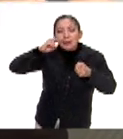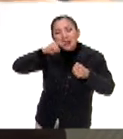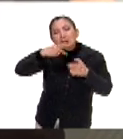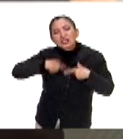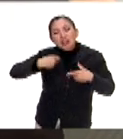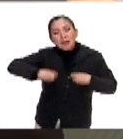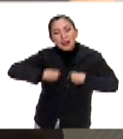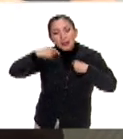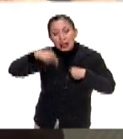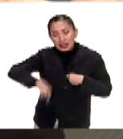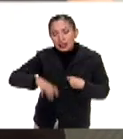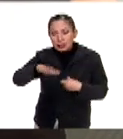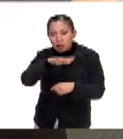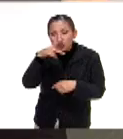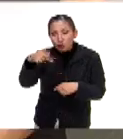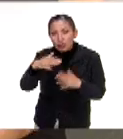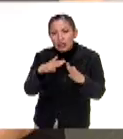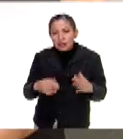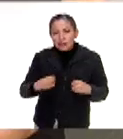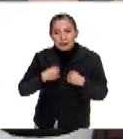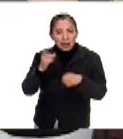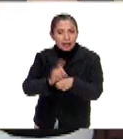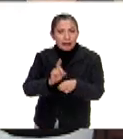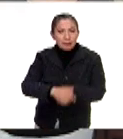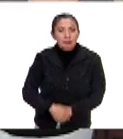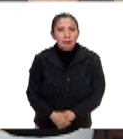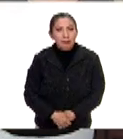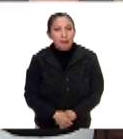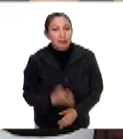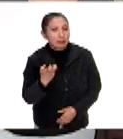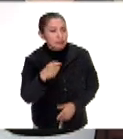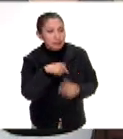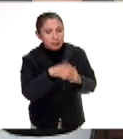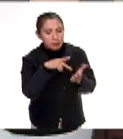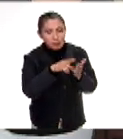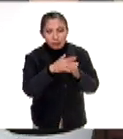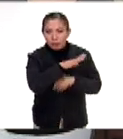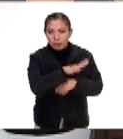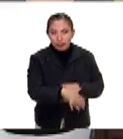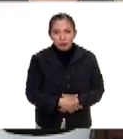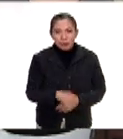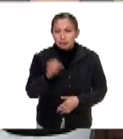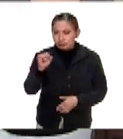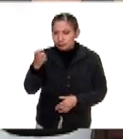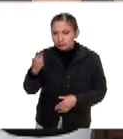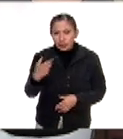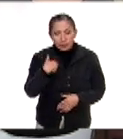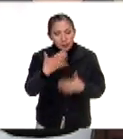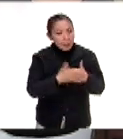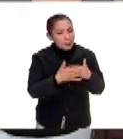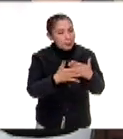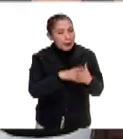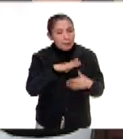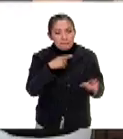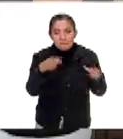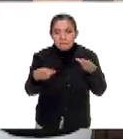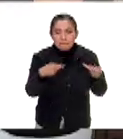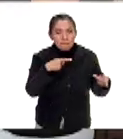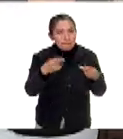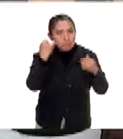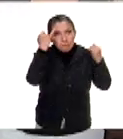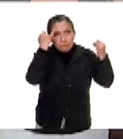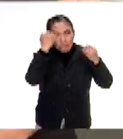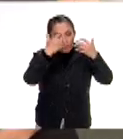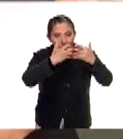estos personajes desde su hogar y su vida cotidiana. Ese es, digamos, el proyecto en general. Así es. ¿Qué tienes próximamente